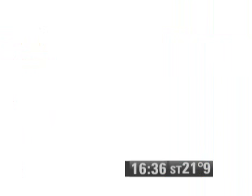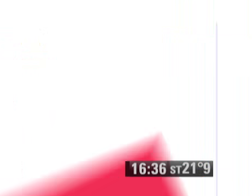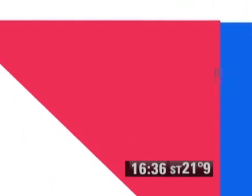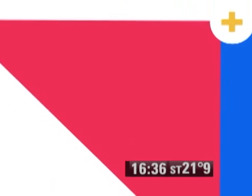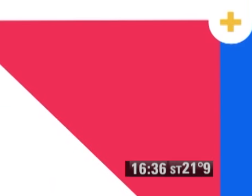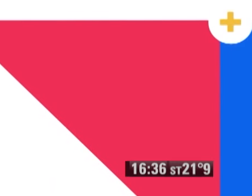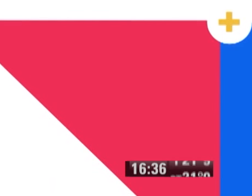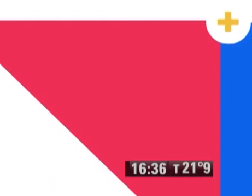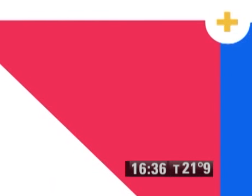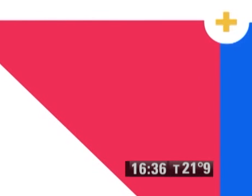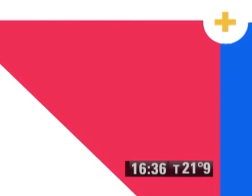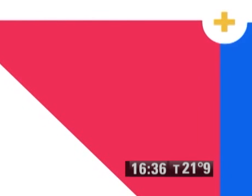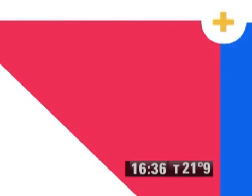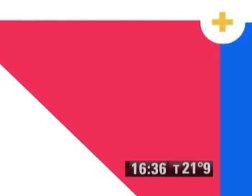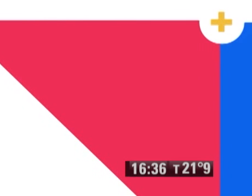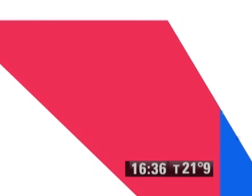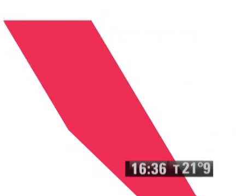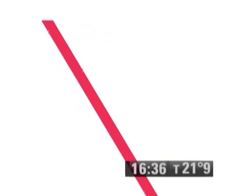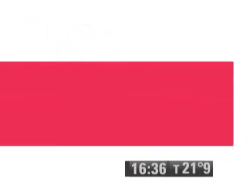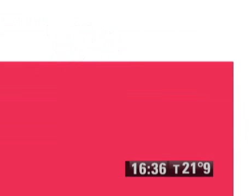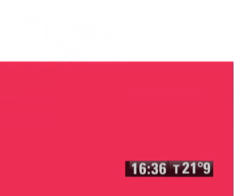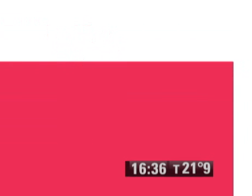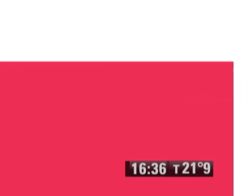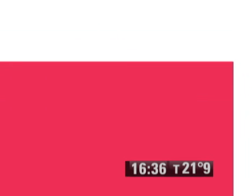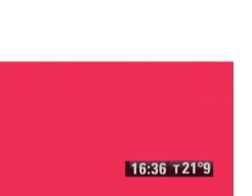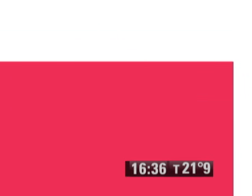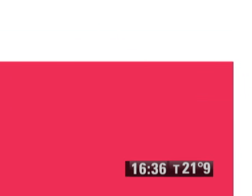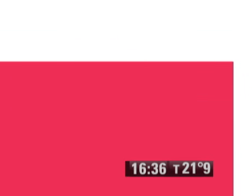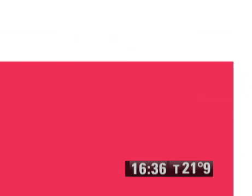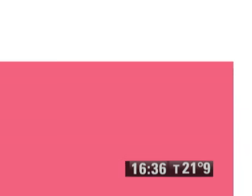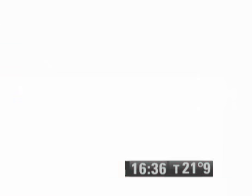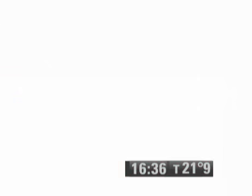el acompañamiento de tu familia, seguir aprendiendo entre todos.